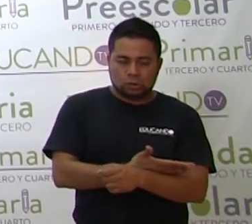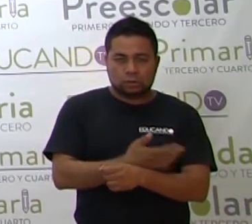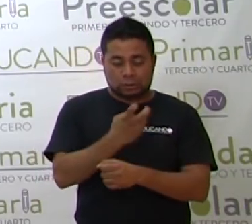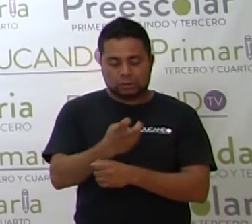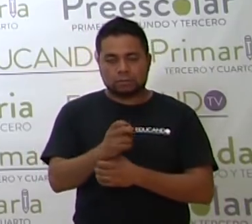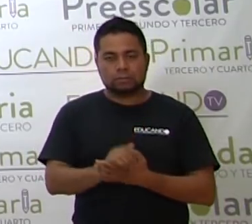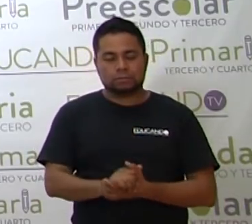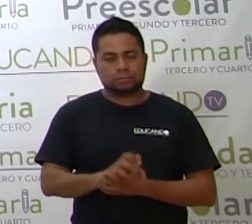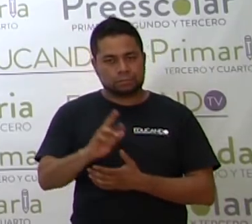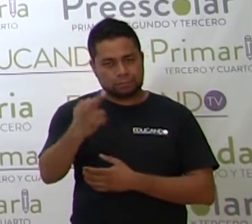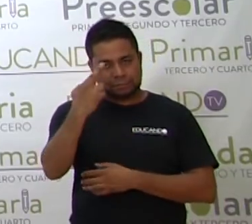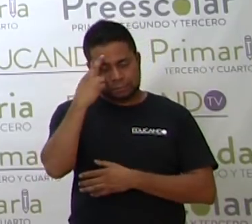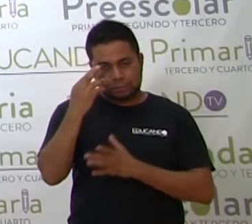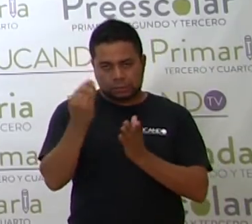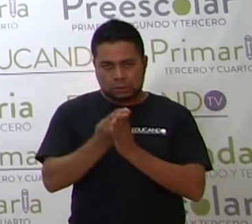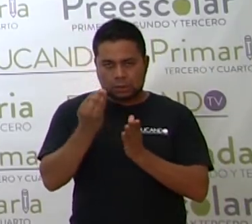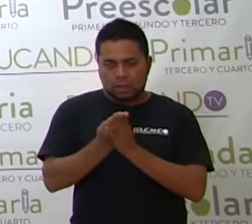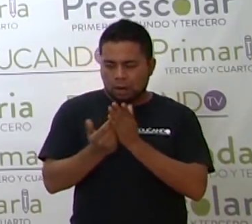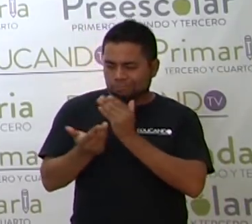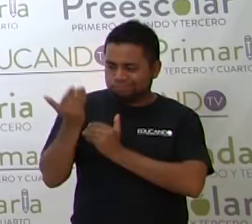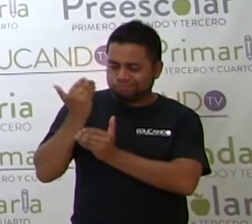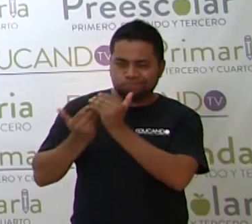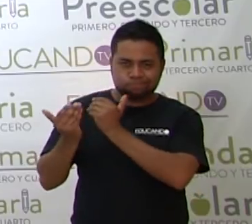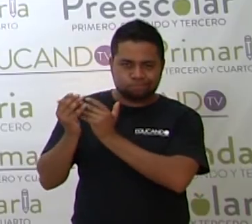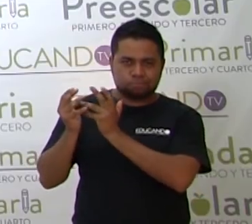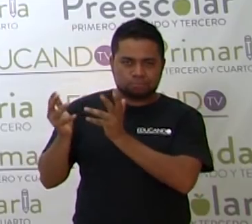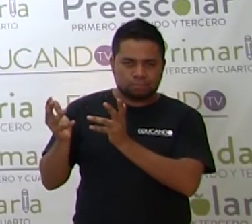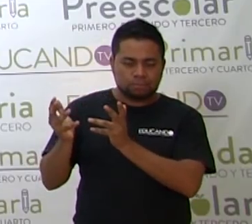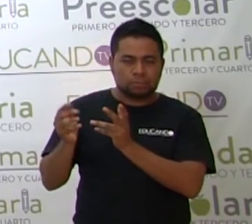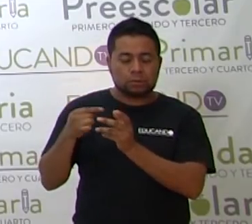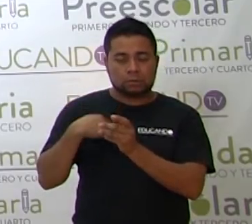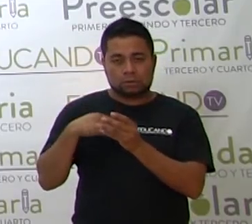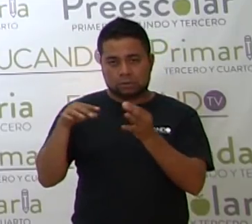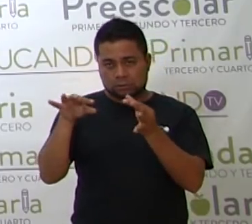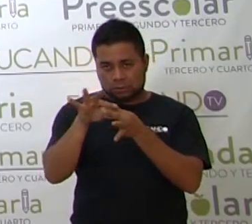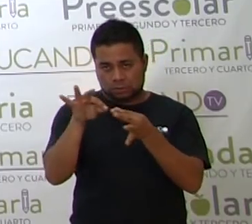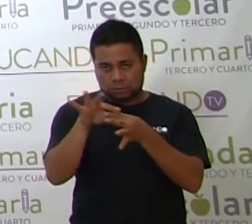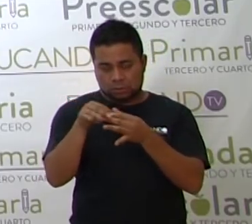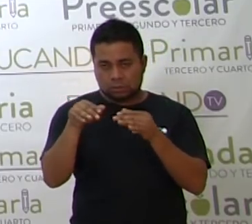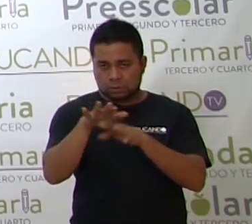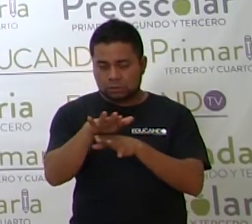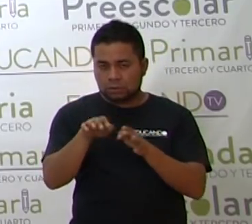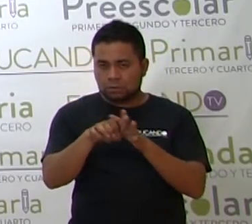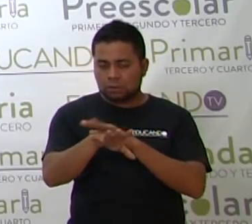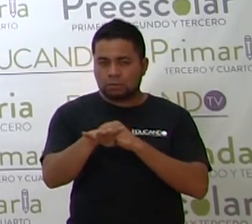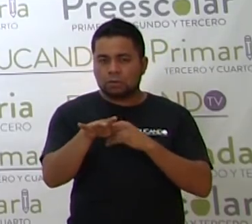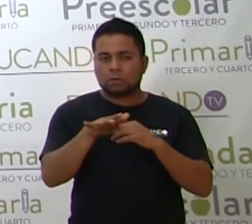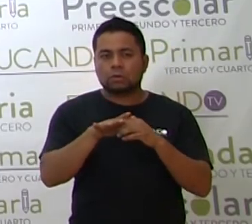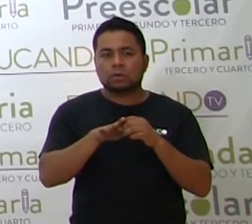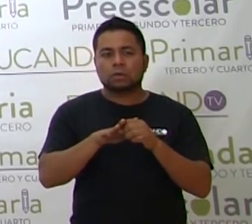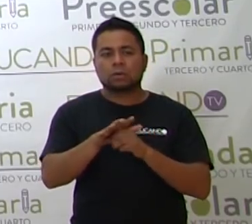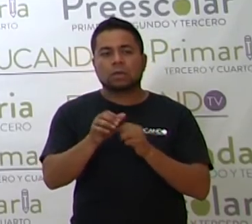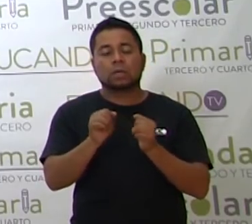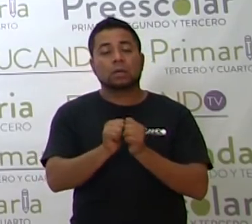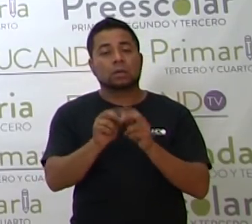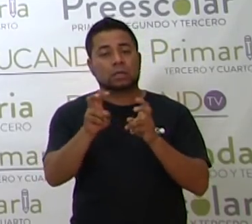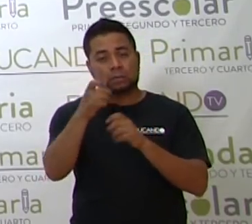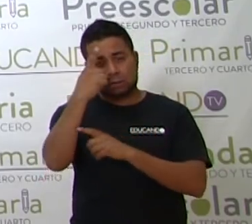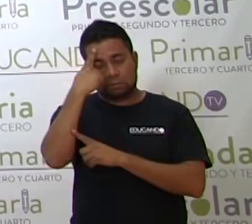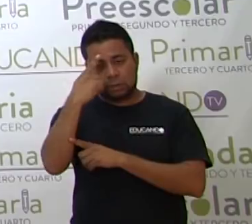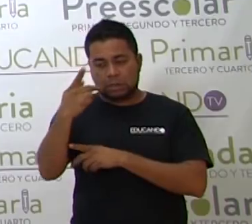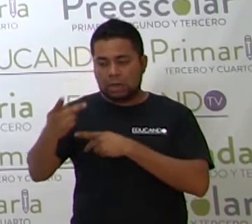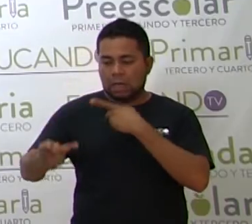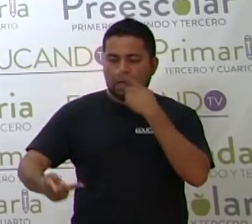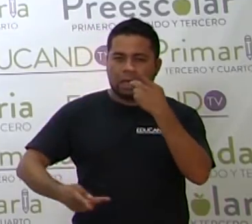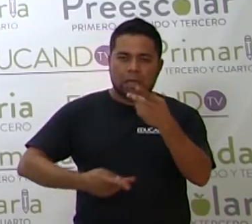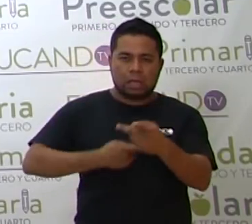¿Recuerdas en las sesiones anteriores que hablamos de lo que son todo lo relacionado a los